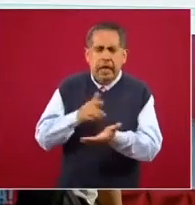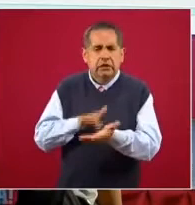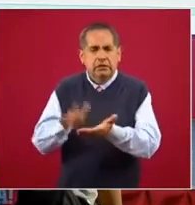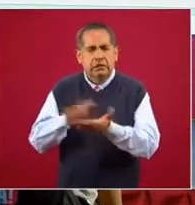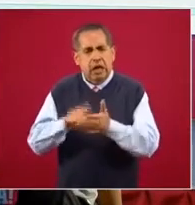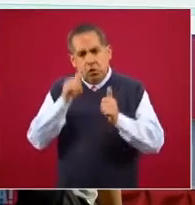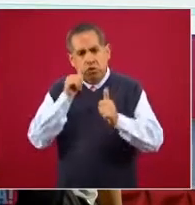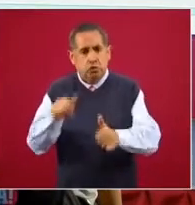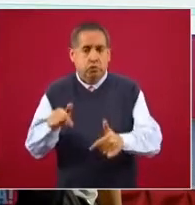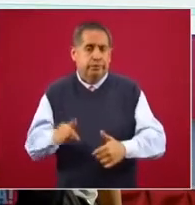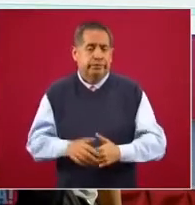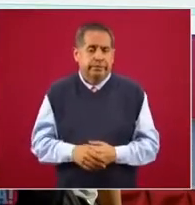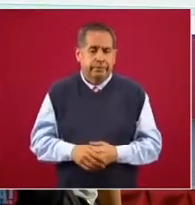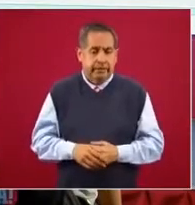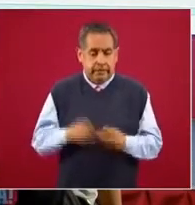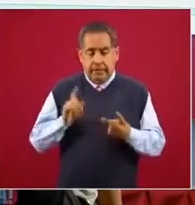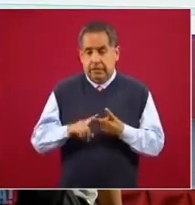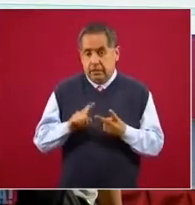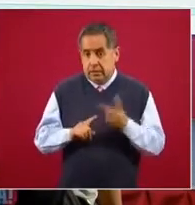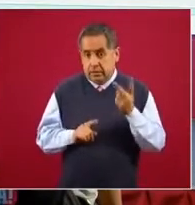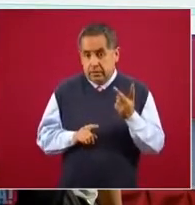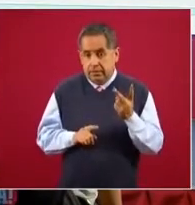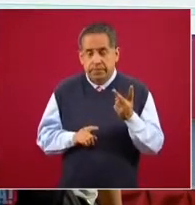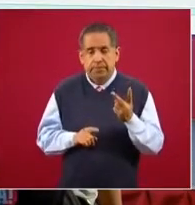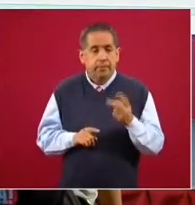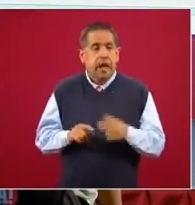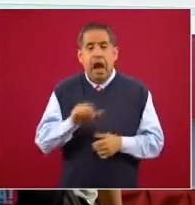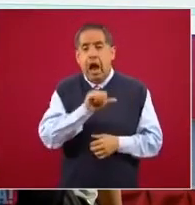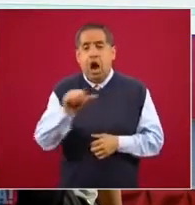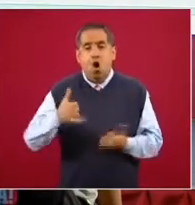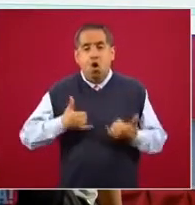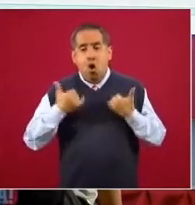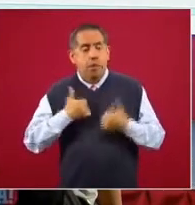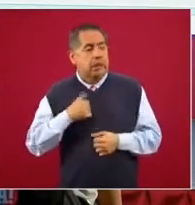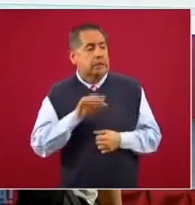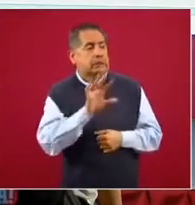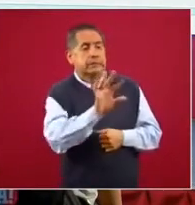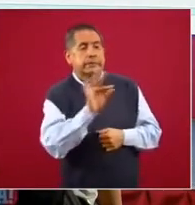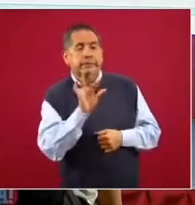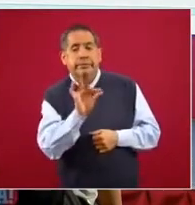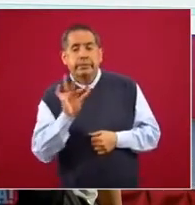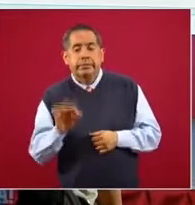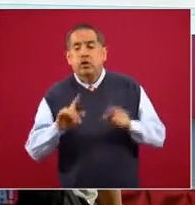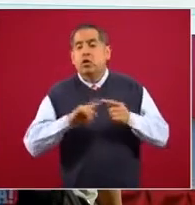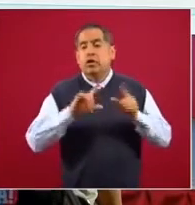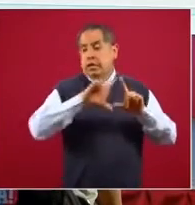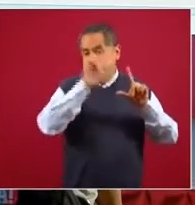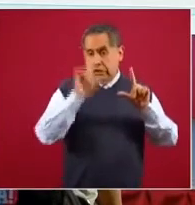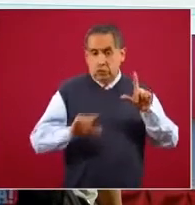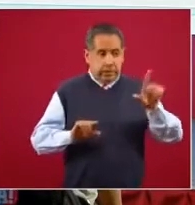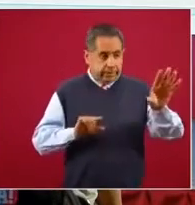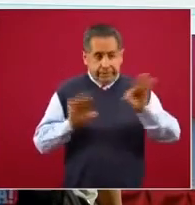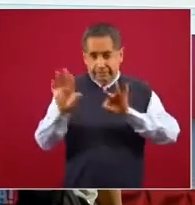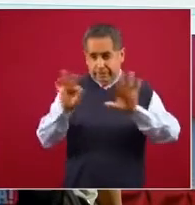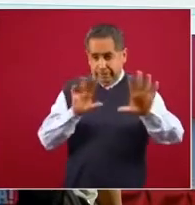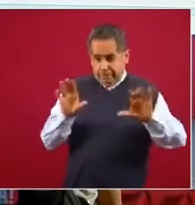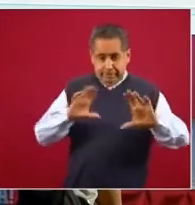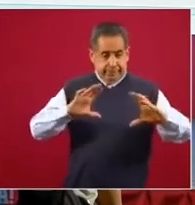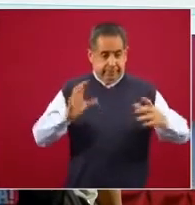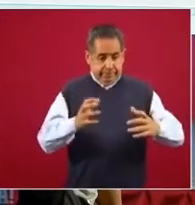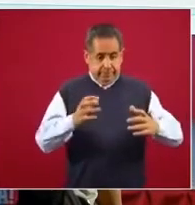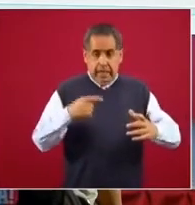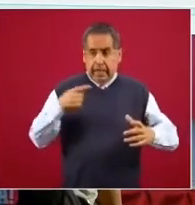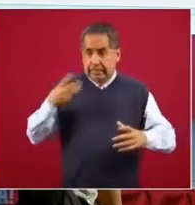estas atenciones. El segundo proceso fue la selección de los jóvenes a nivel nacional. El tercer proceso es el proceso de